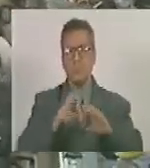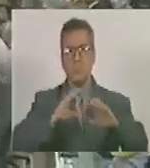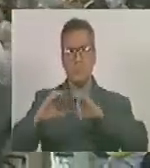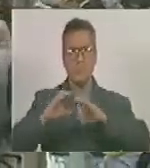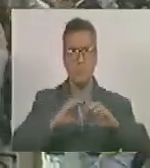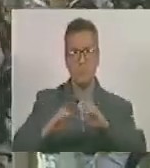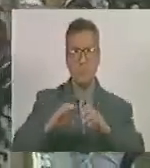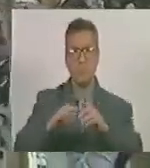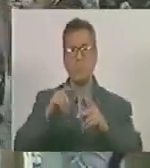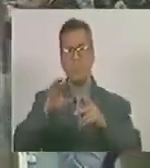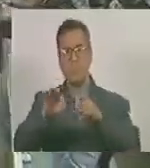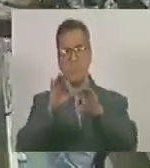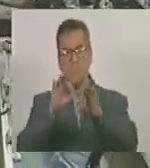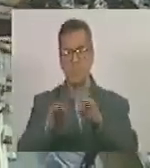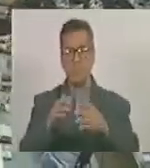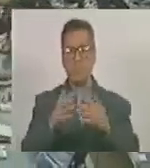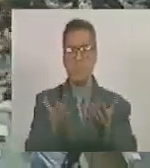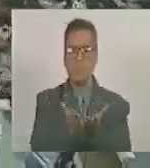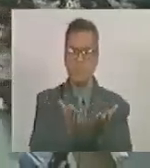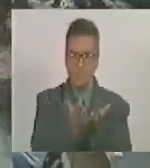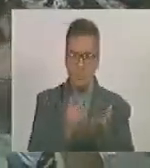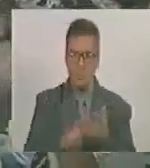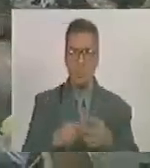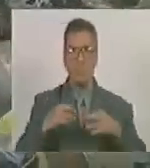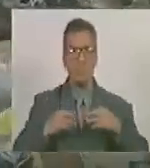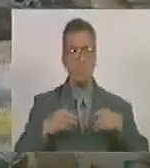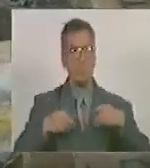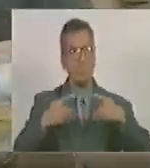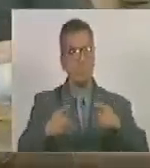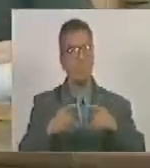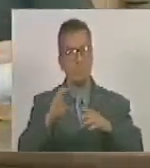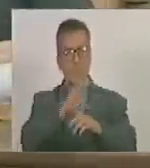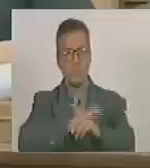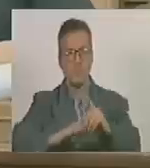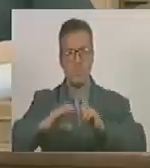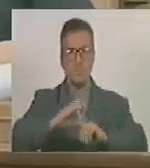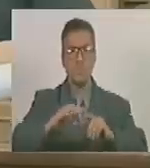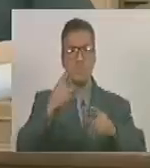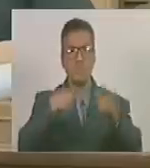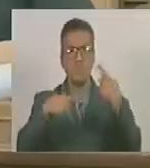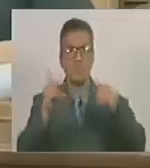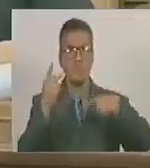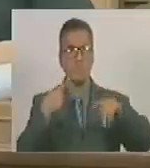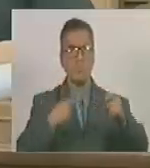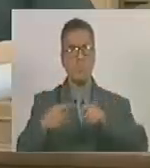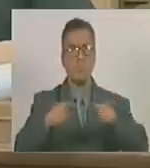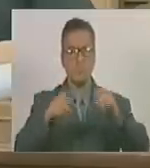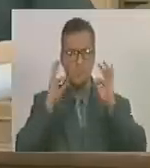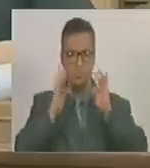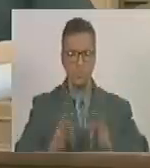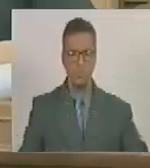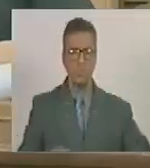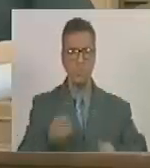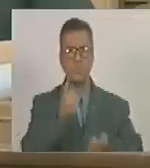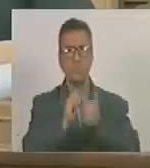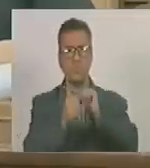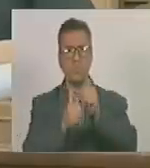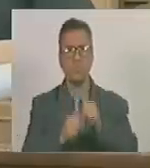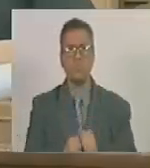comunicación alternativa, educación, salud, cultura, recreación, actividad física y